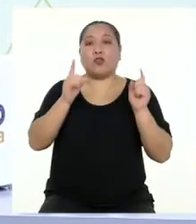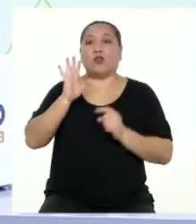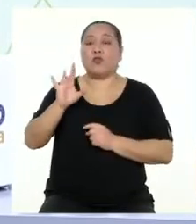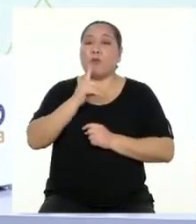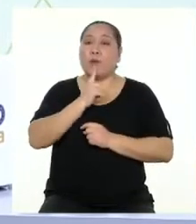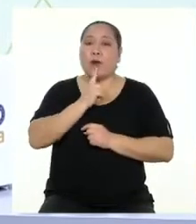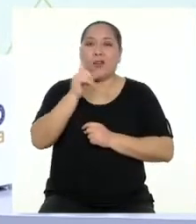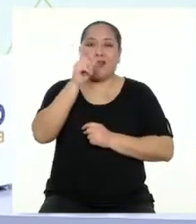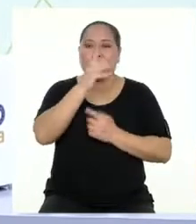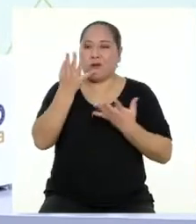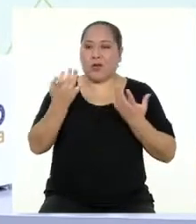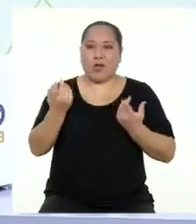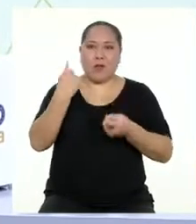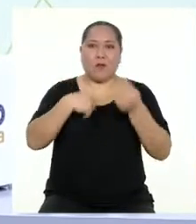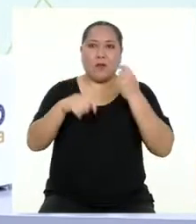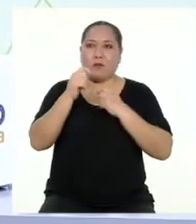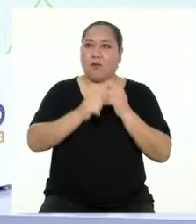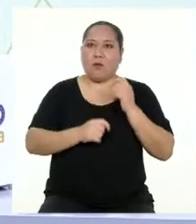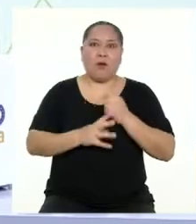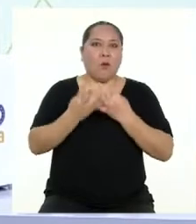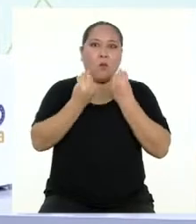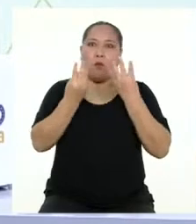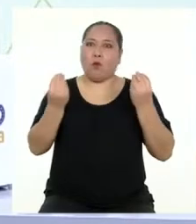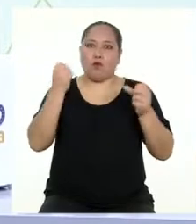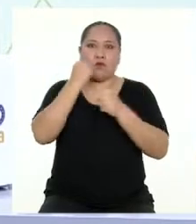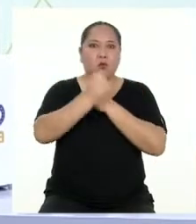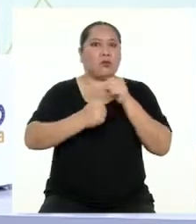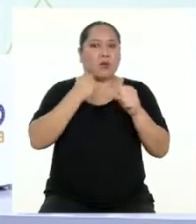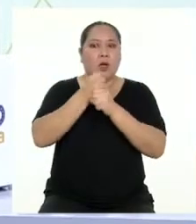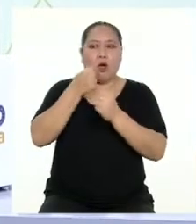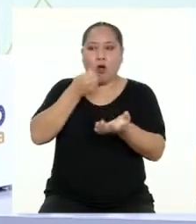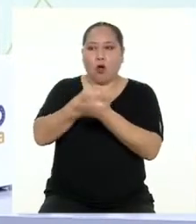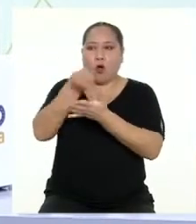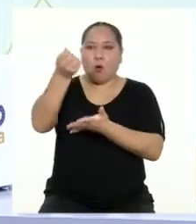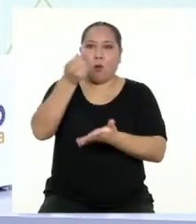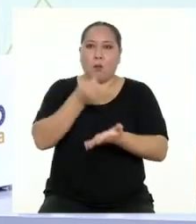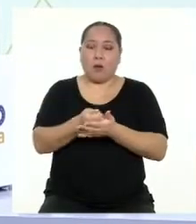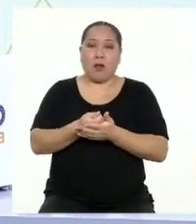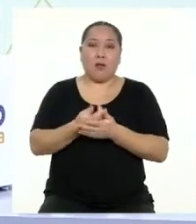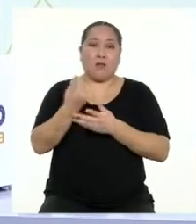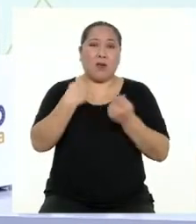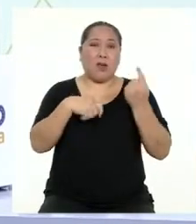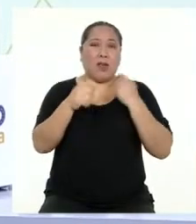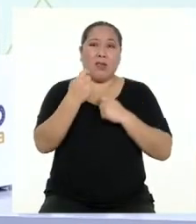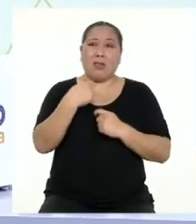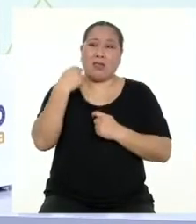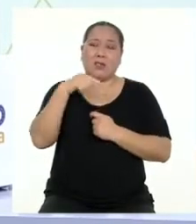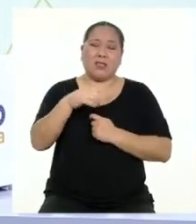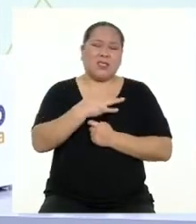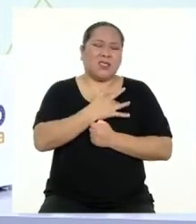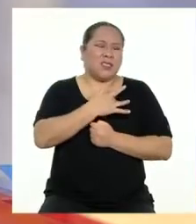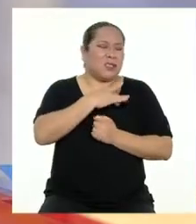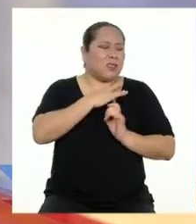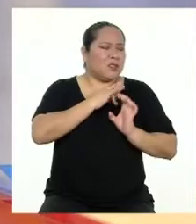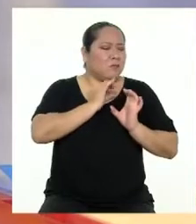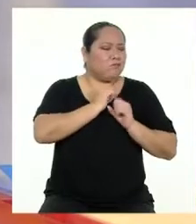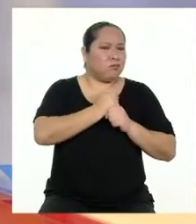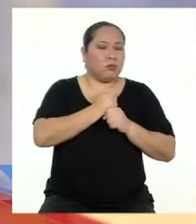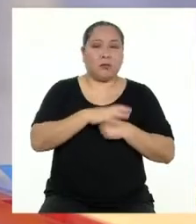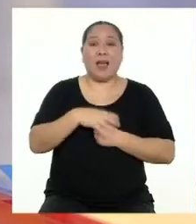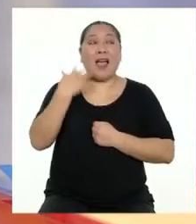lo quiere hacer porque le costó muchos años de trabajo obtenerlo y ponerlo a la venta lo afectaría mucho emocionalmente.